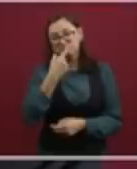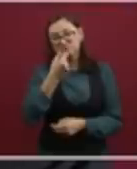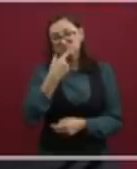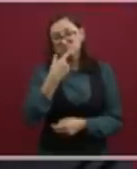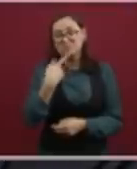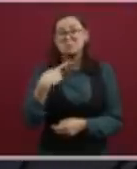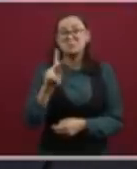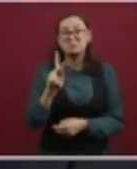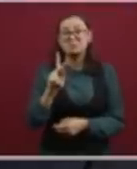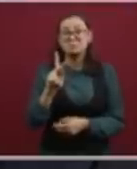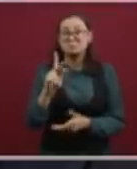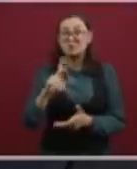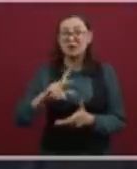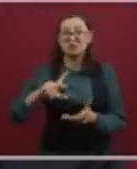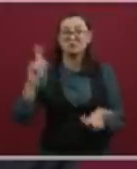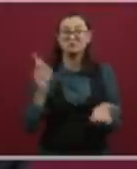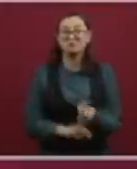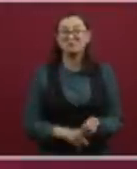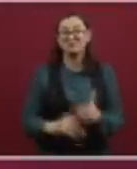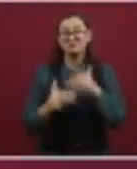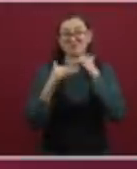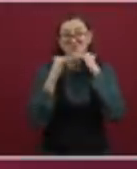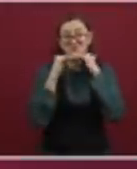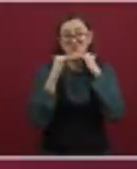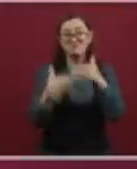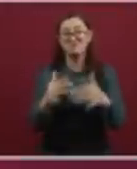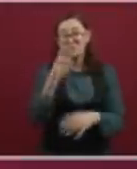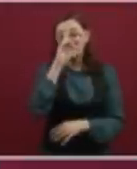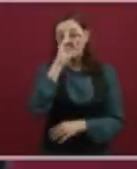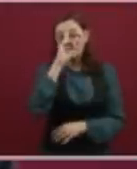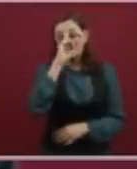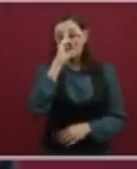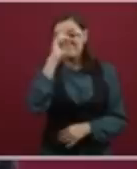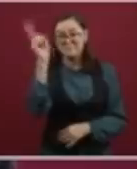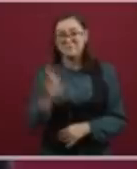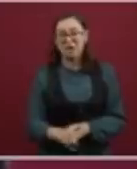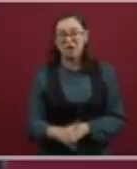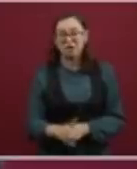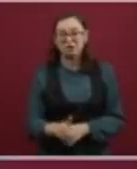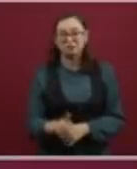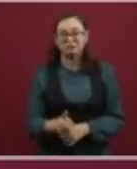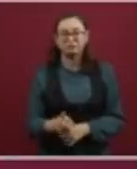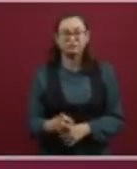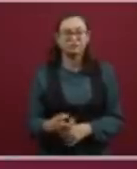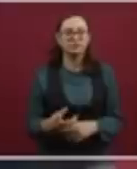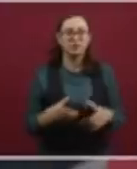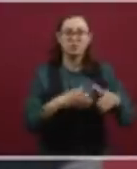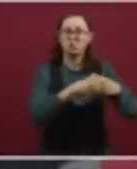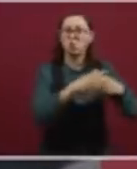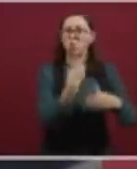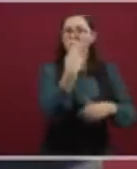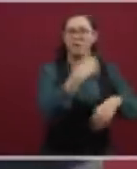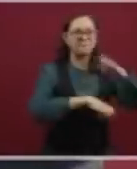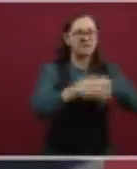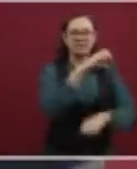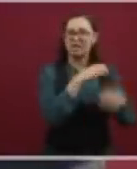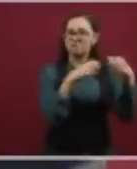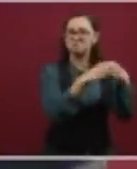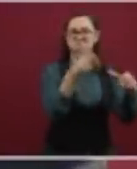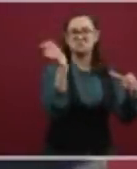Estaba tan concentrado todo que quisieron chantajearnos